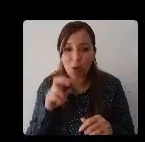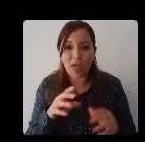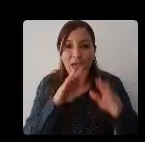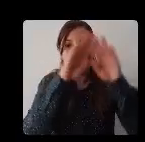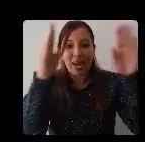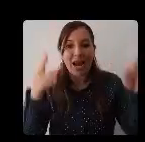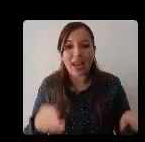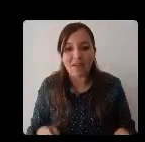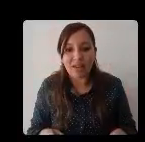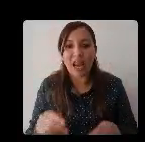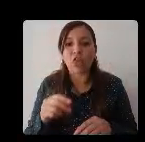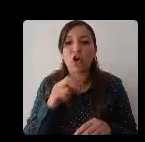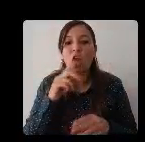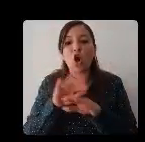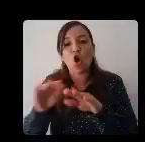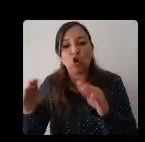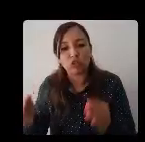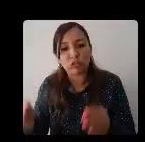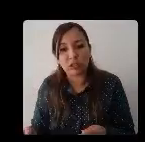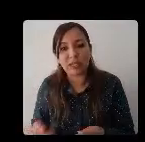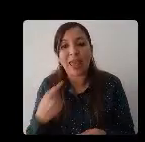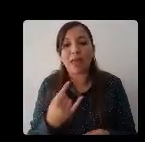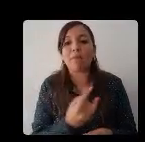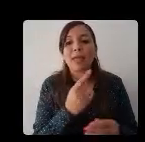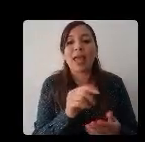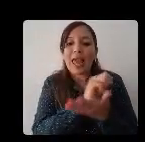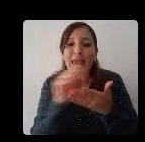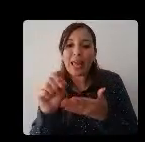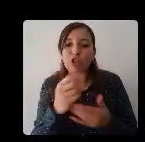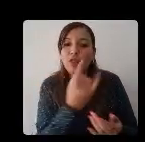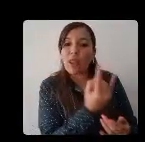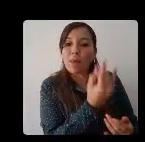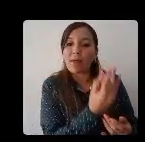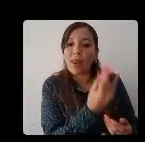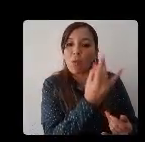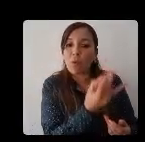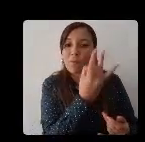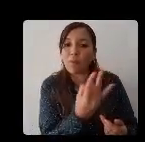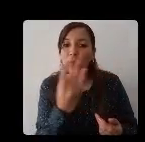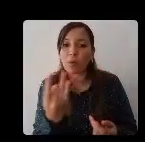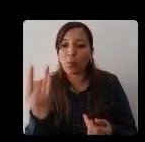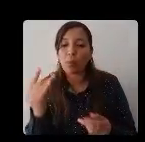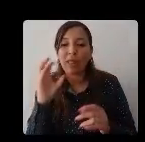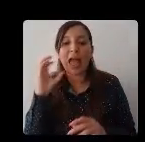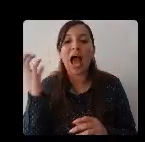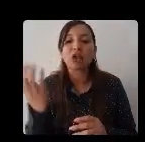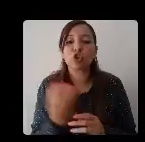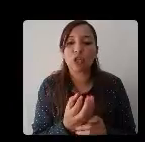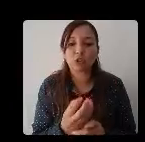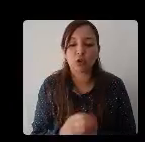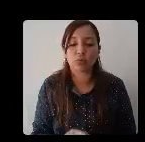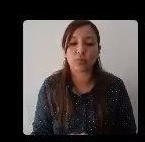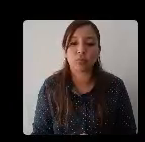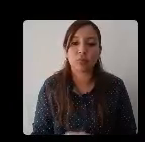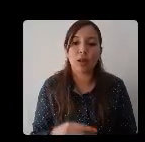dinero así, ¿no? Y hay que ver, hay que postular. Entonces, mis asociadas, ni corto ni perezoso, agarramos,